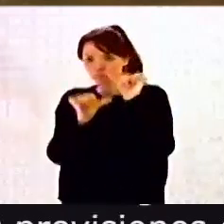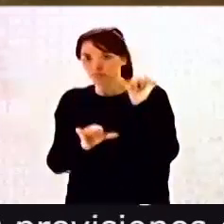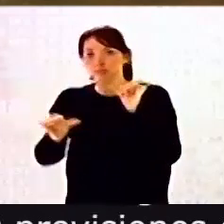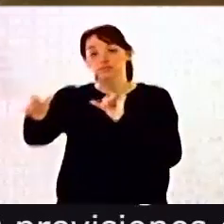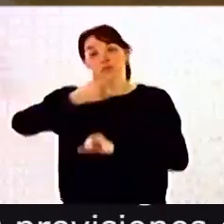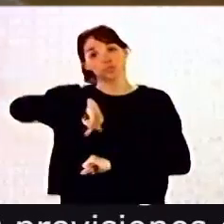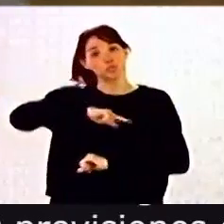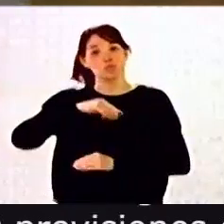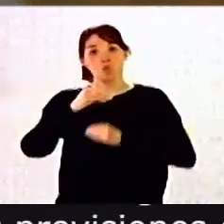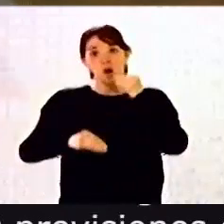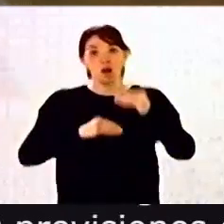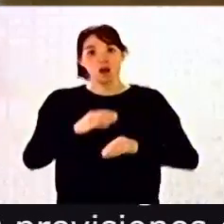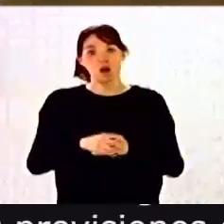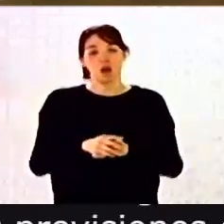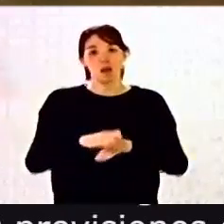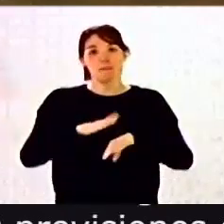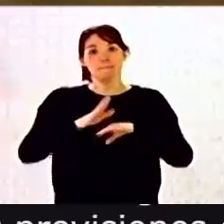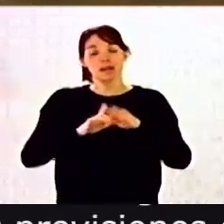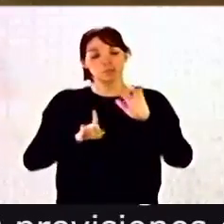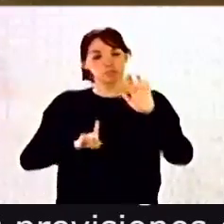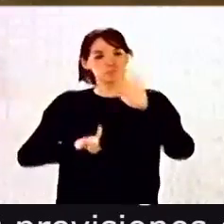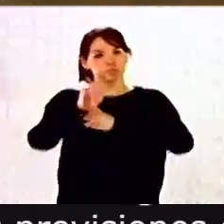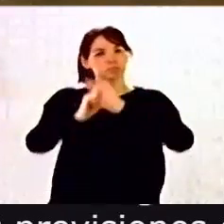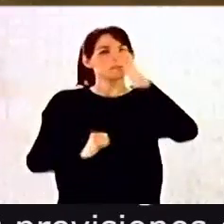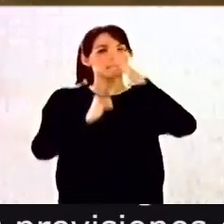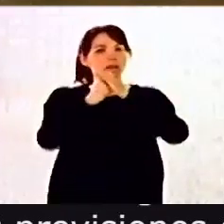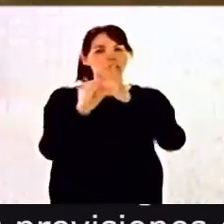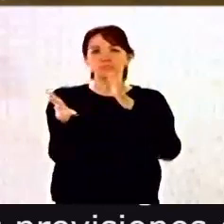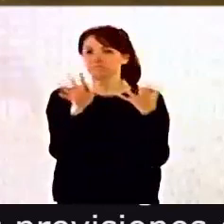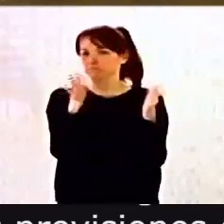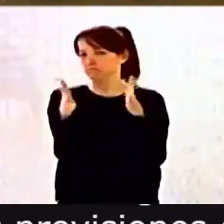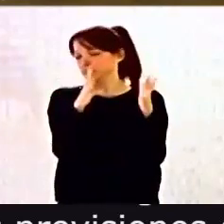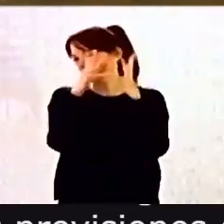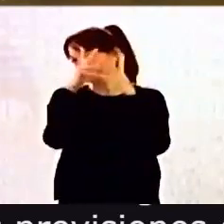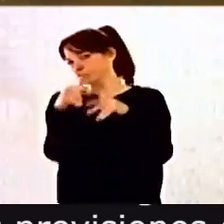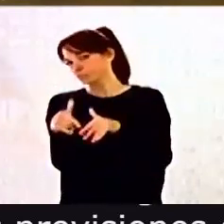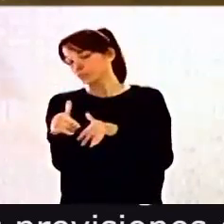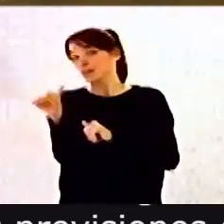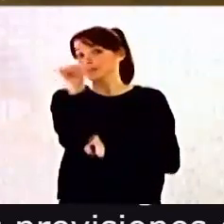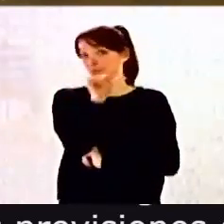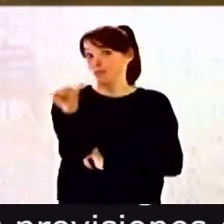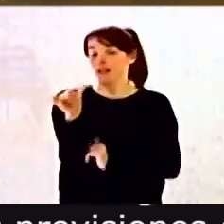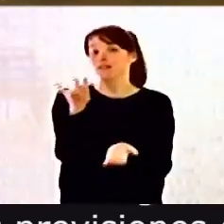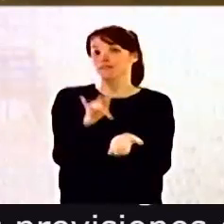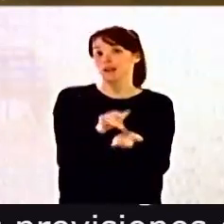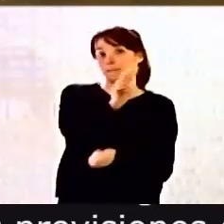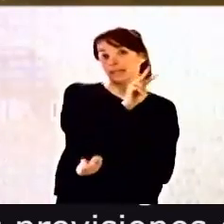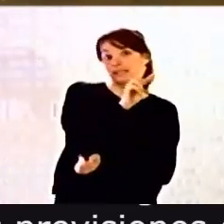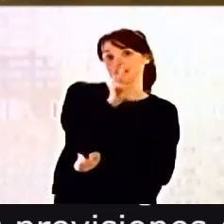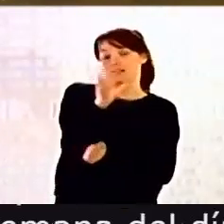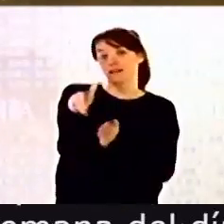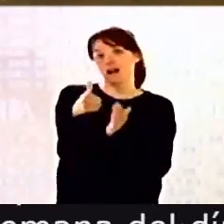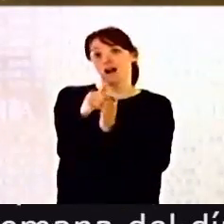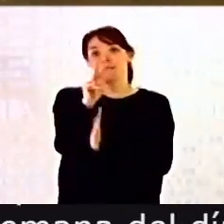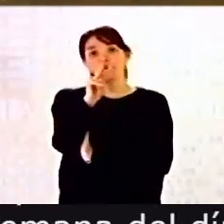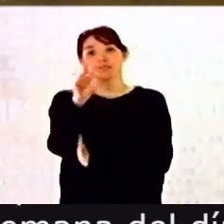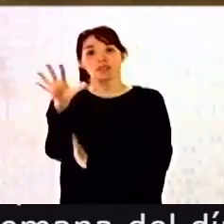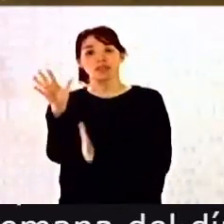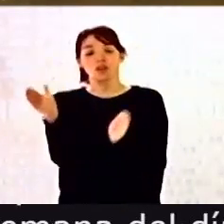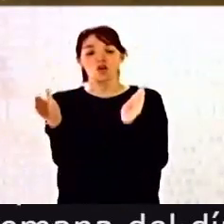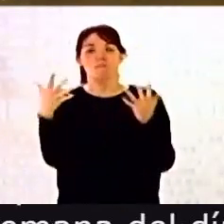hecho de que el pico lo debimos dar allá por la semana del día 23 al día 25